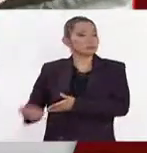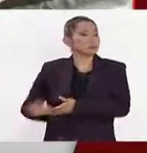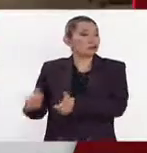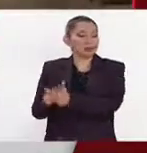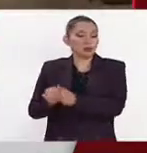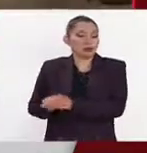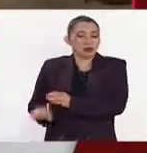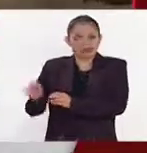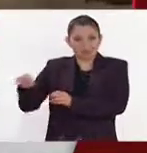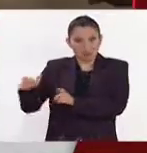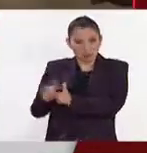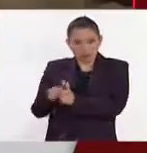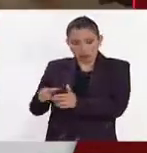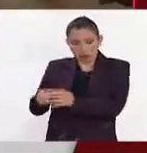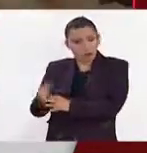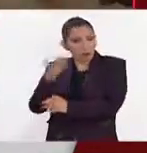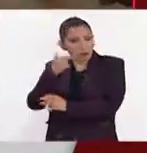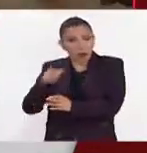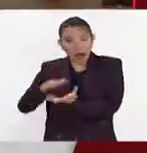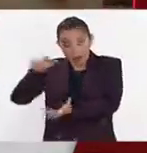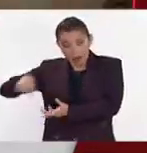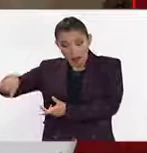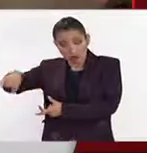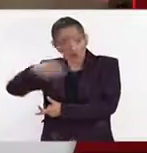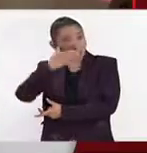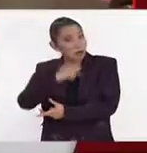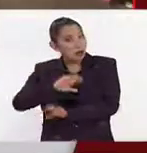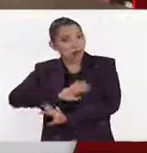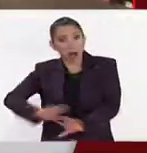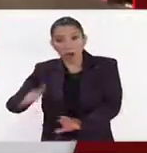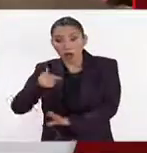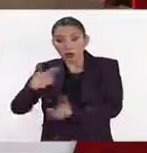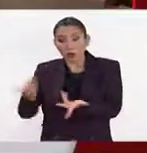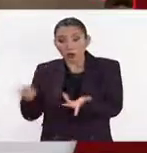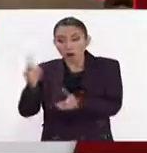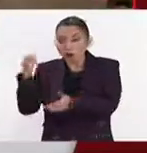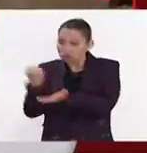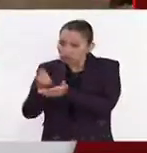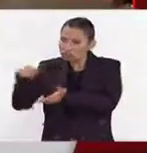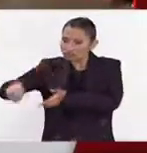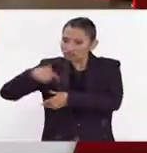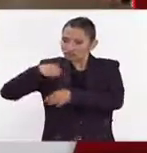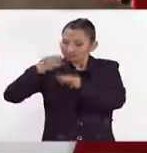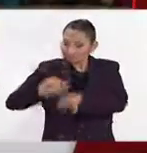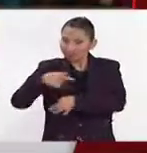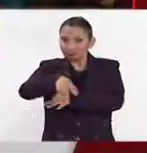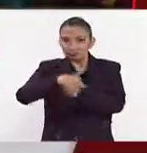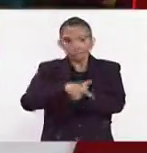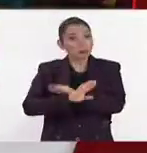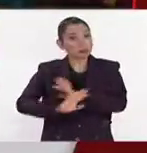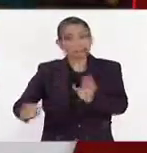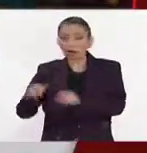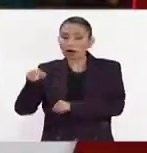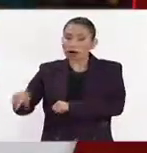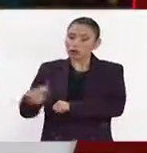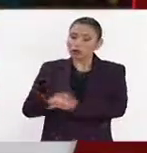hecho, esta propia comunidad la mayoría de personas no cuentan con la ciudadanía. Para ellos son considerados